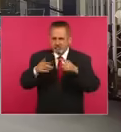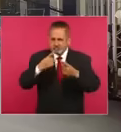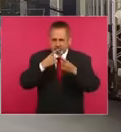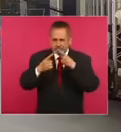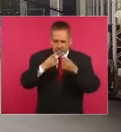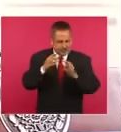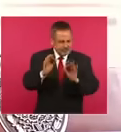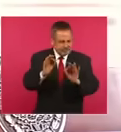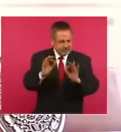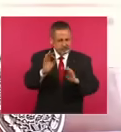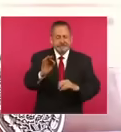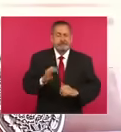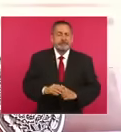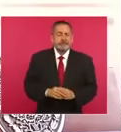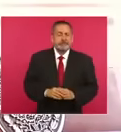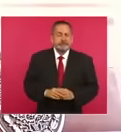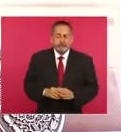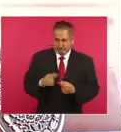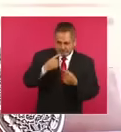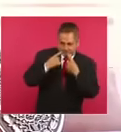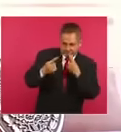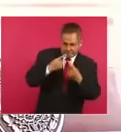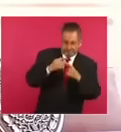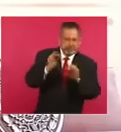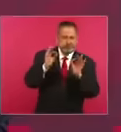polémicas, estos debates.